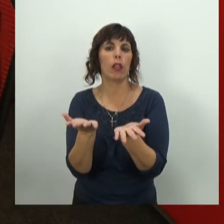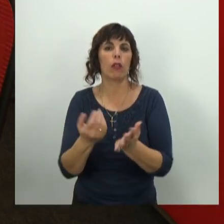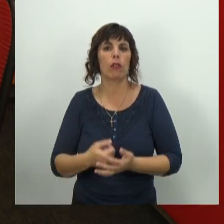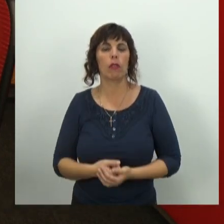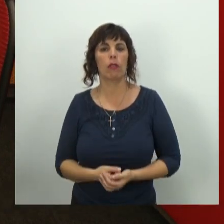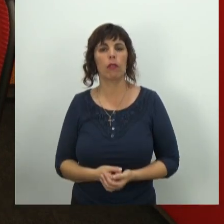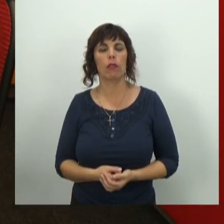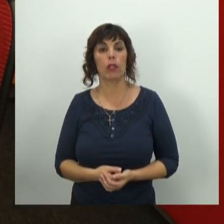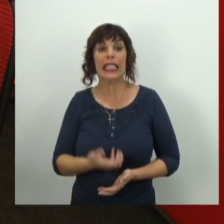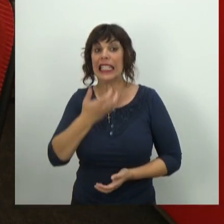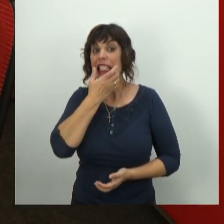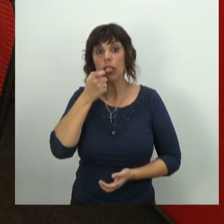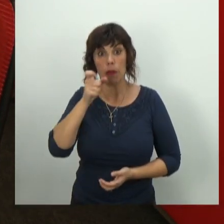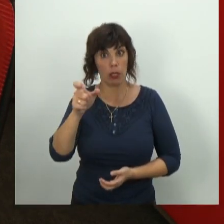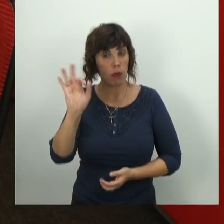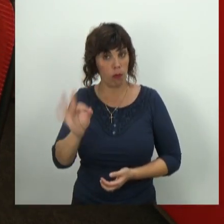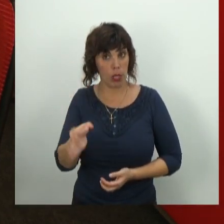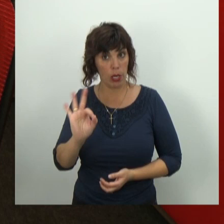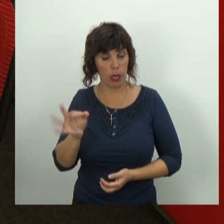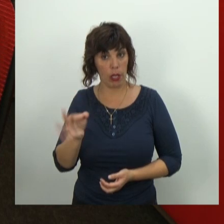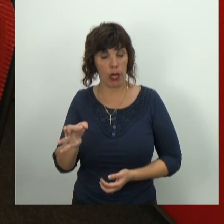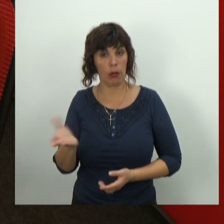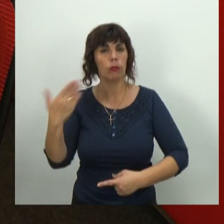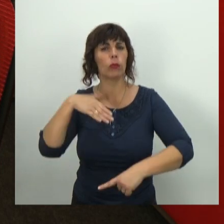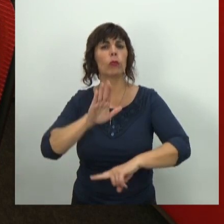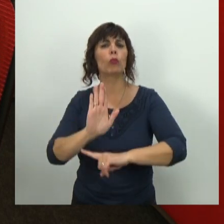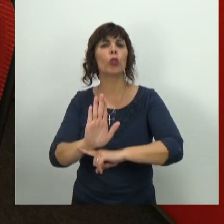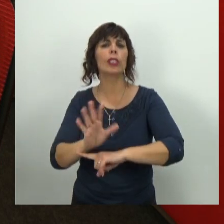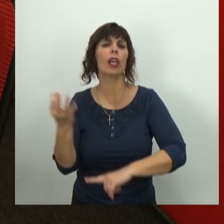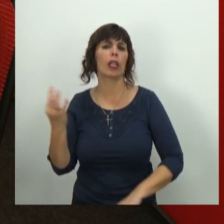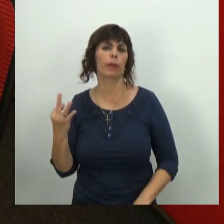si este versículo es verdad, nos muestra